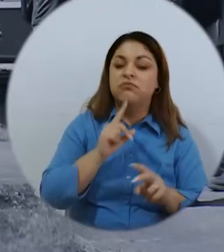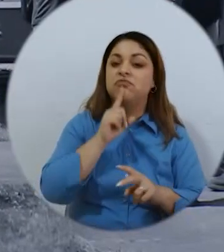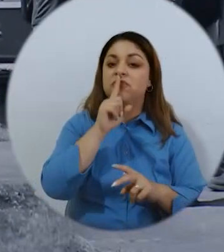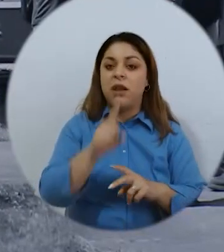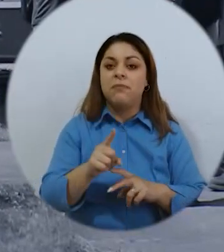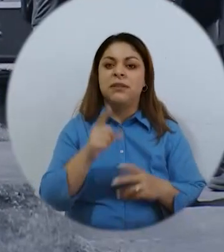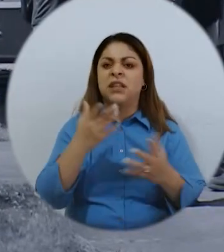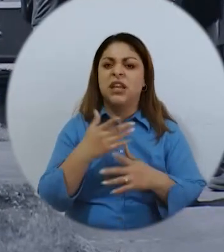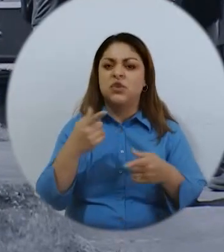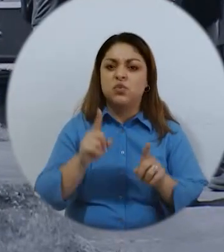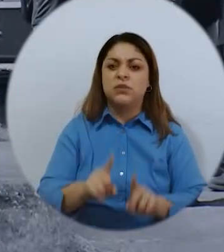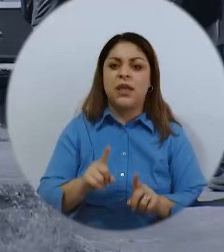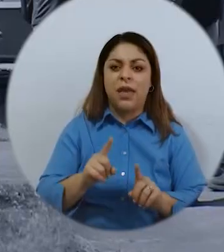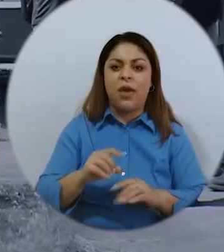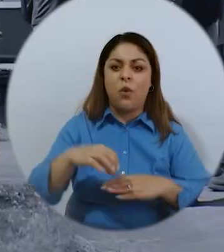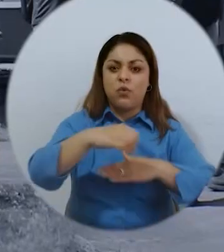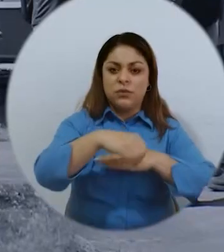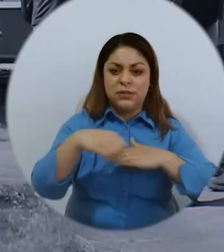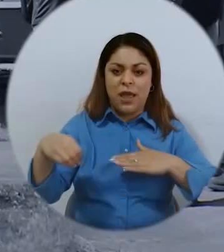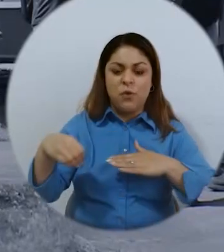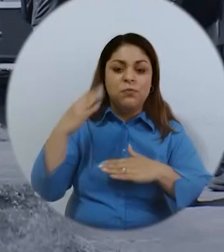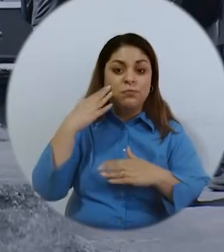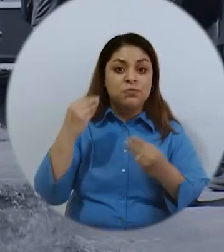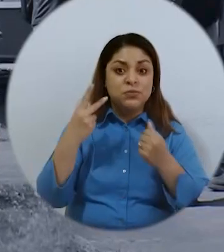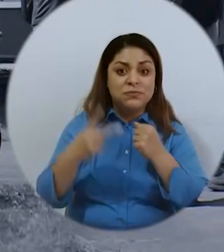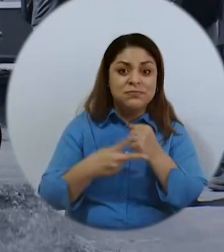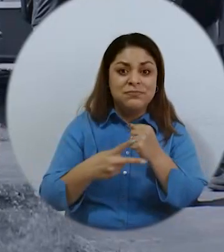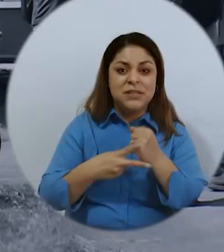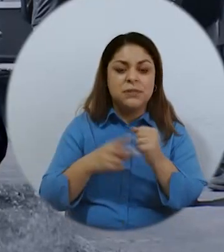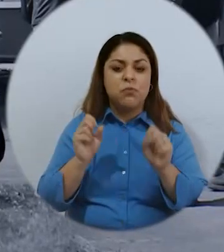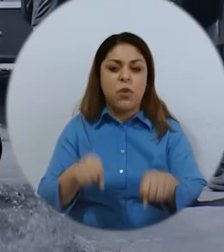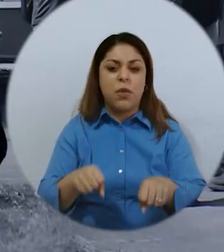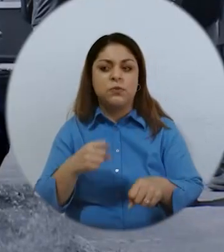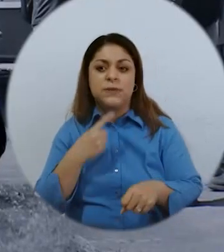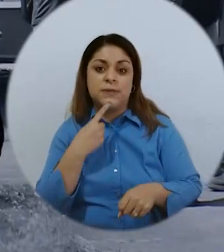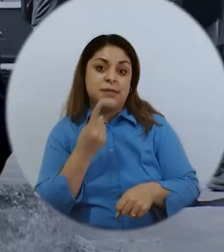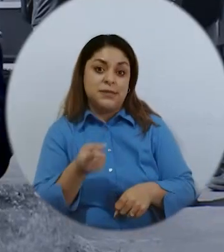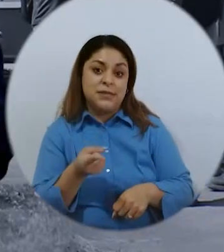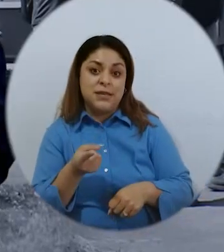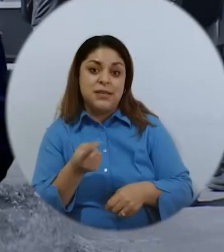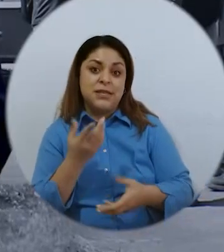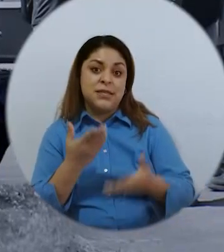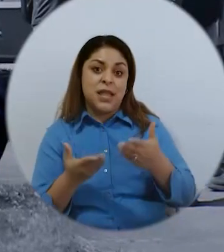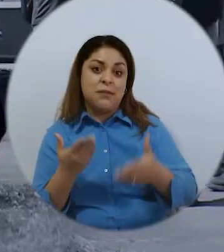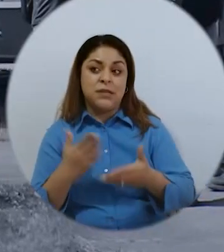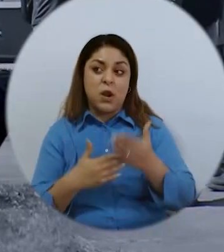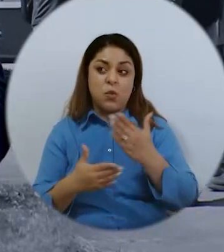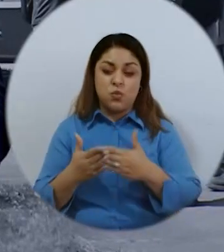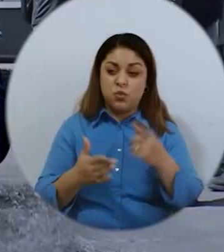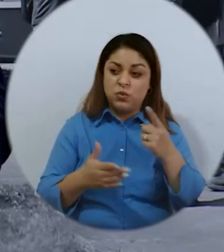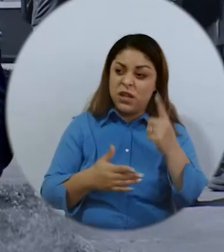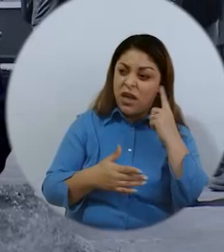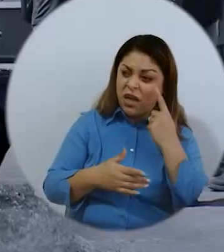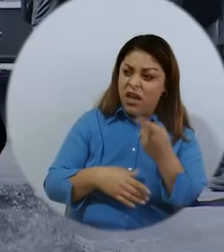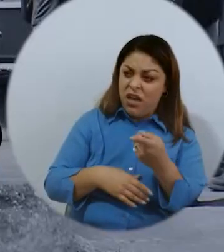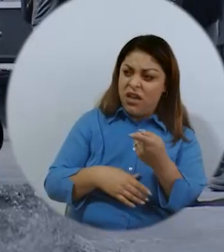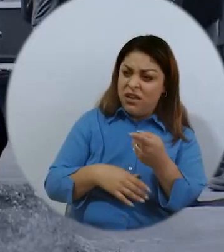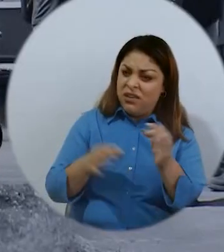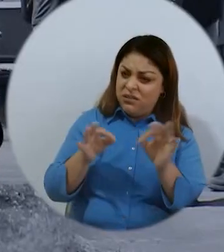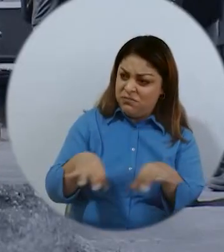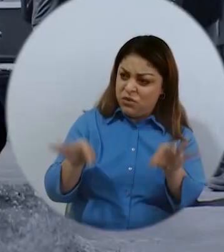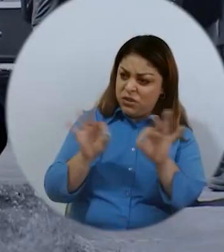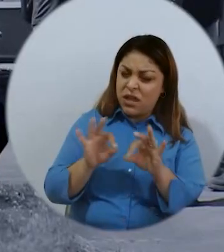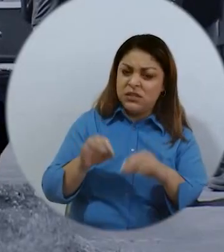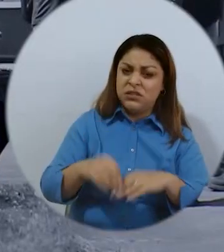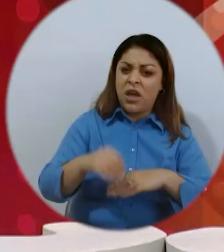observar realmente lo que sucede en el océano, porque muchas veces podemos decirlo y bueno, nos escucharán a muchos y a muchas hablar de